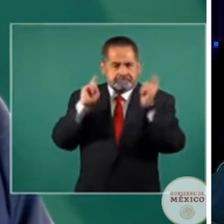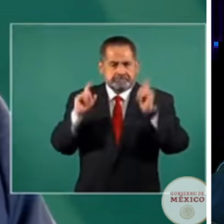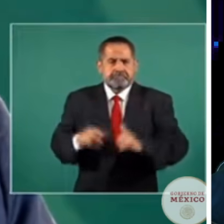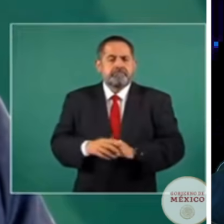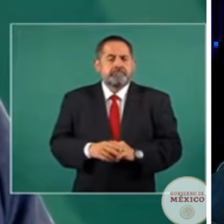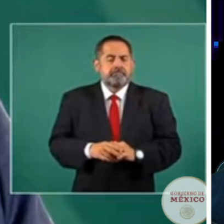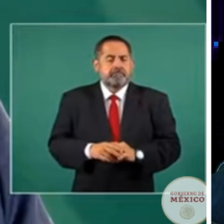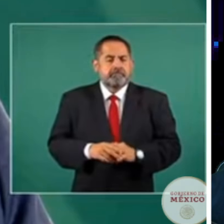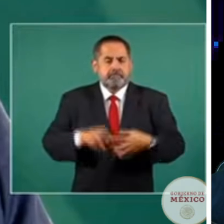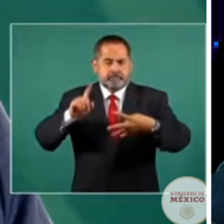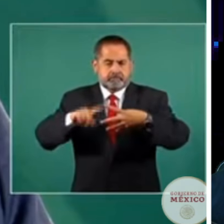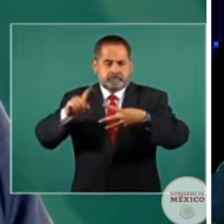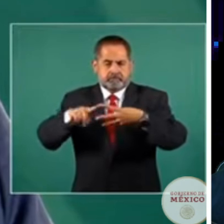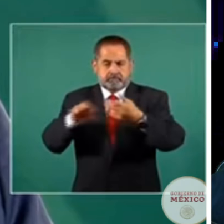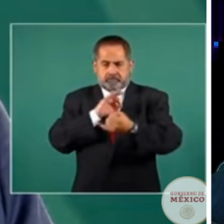Y cuatro,